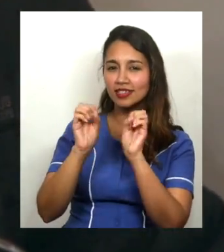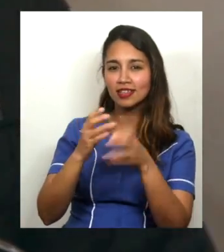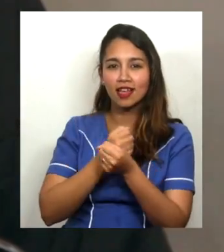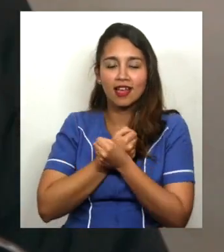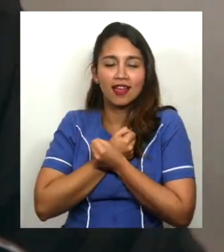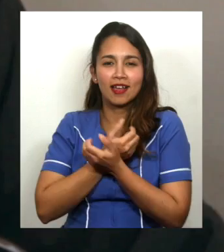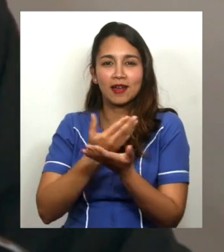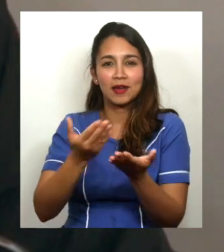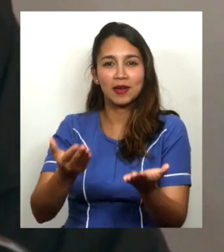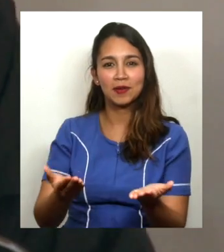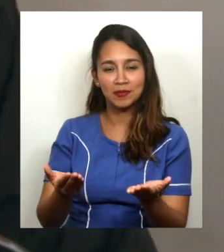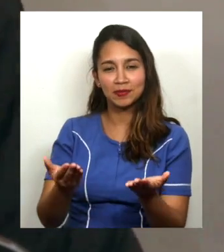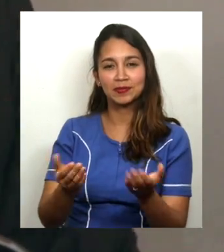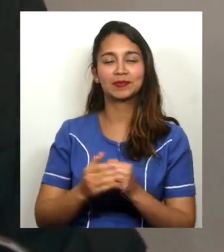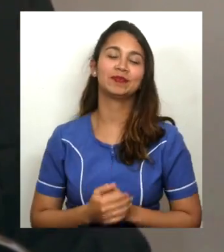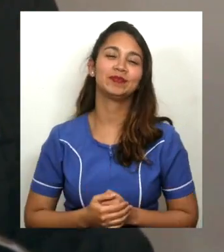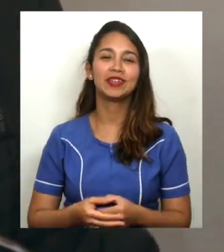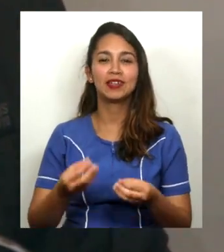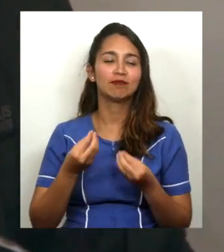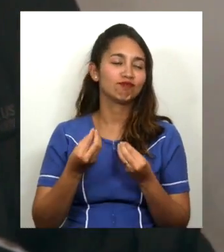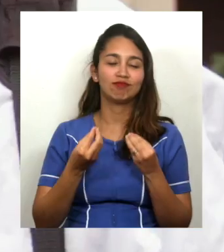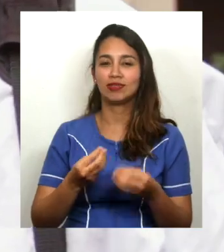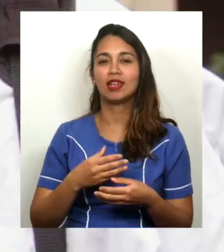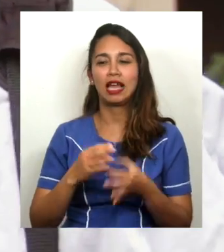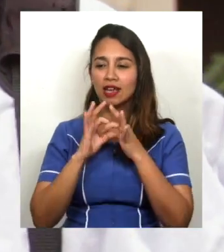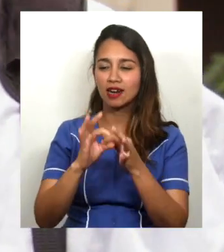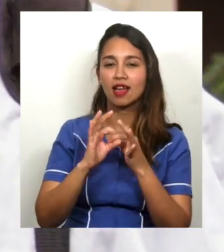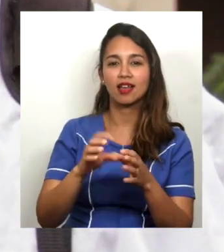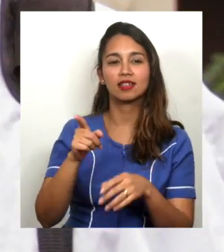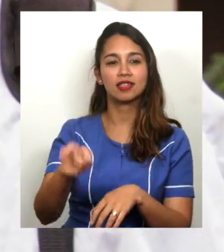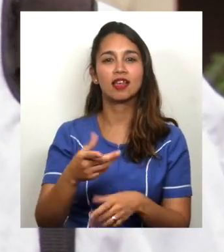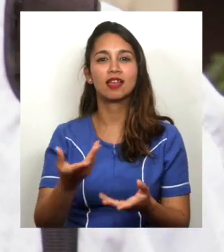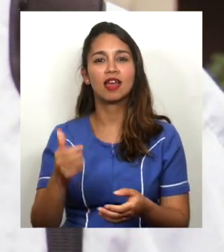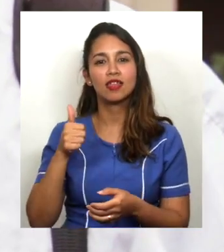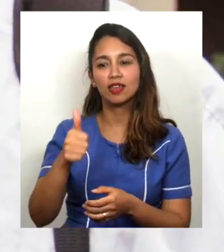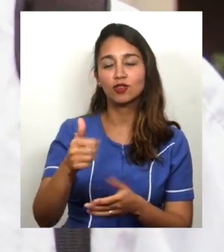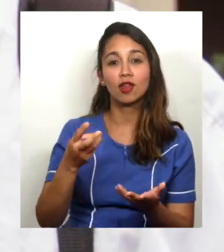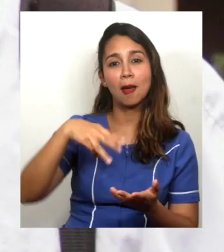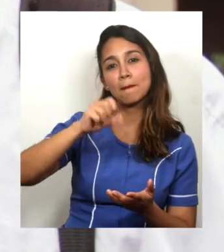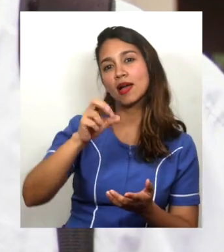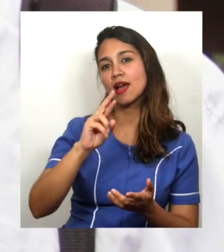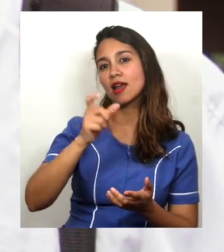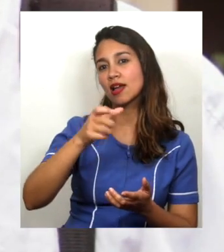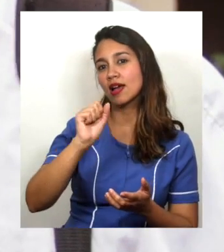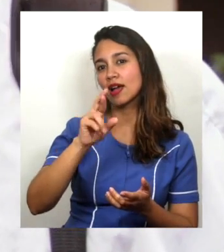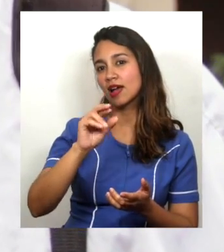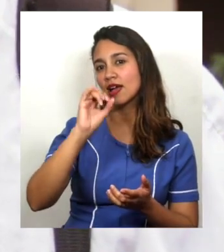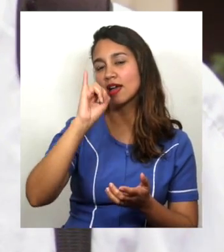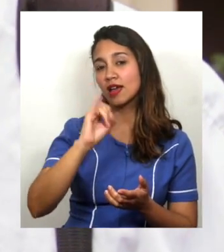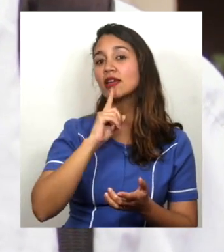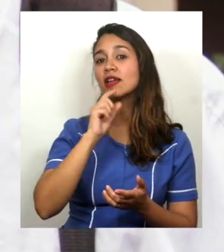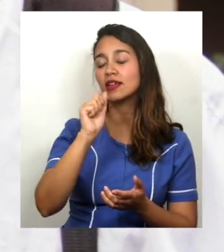y te voy a enseñar a querer. Mucho agradecimiento primeramente a la directora,